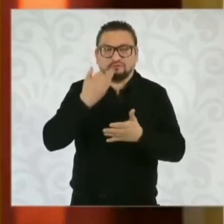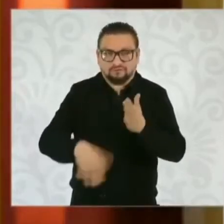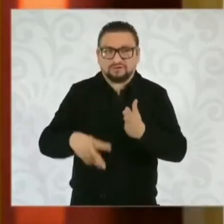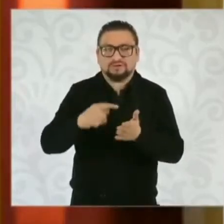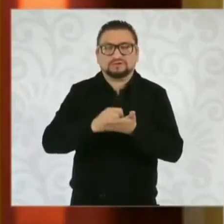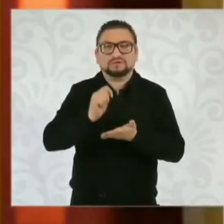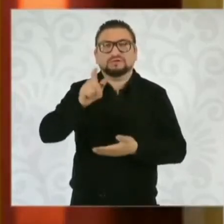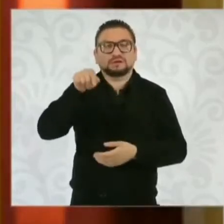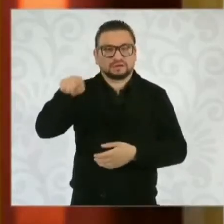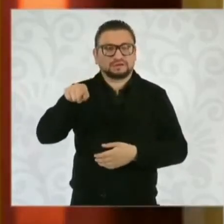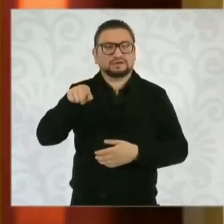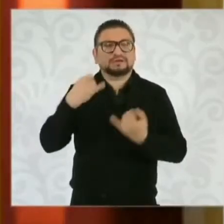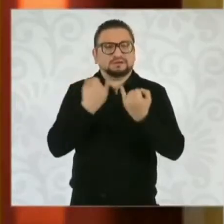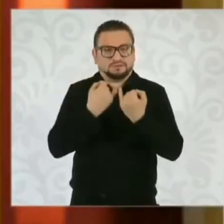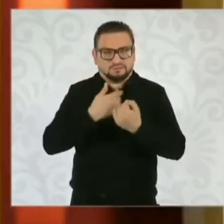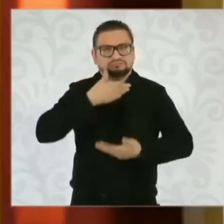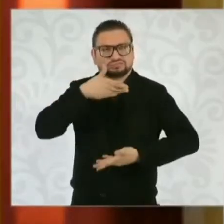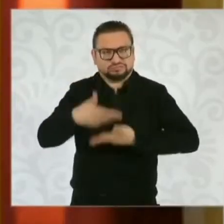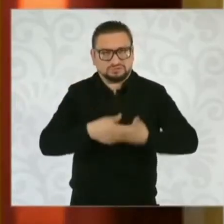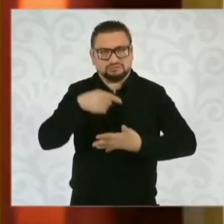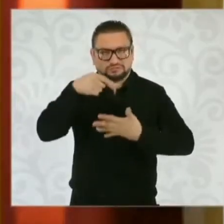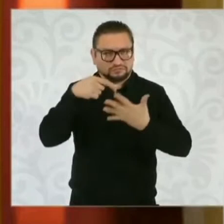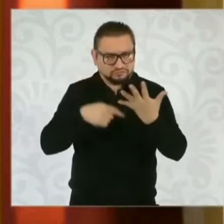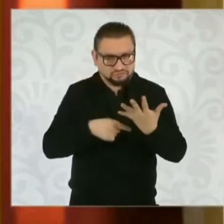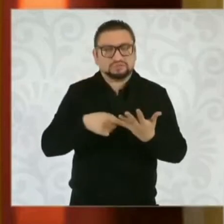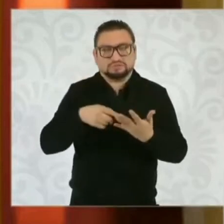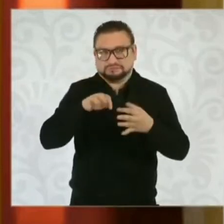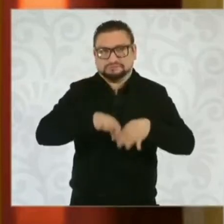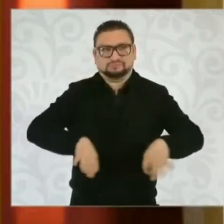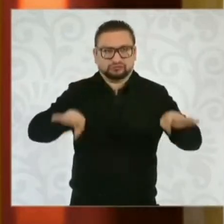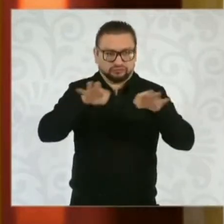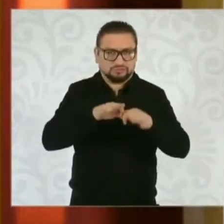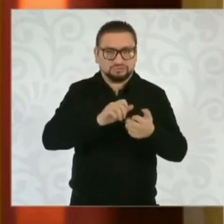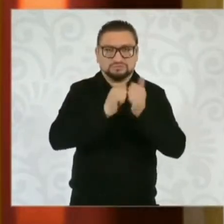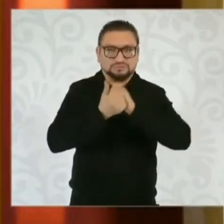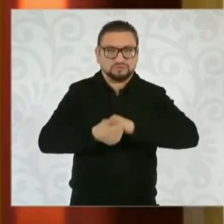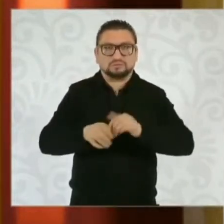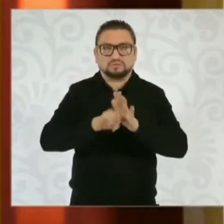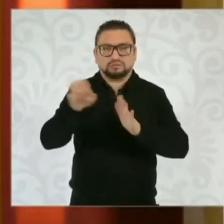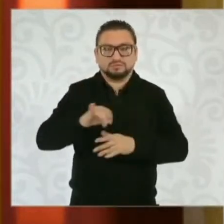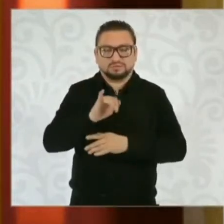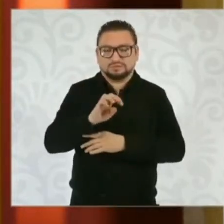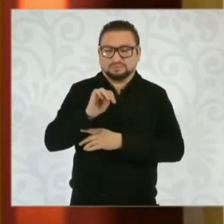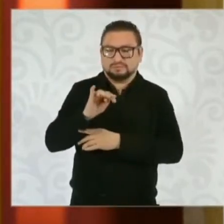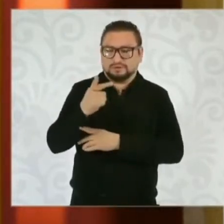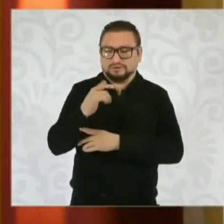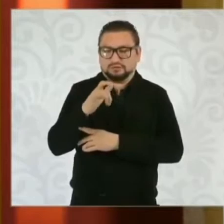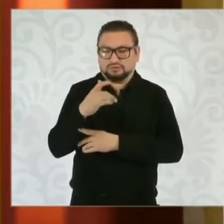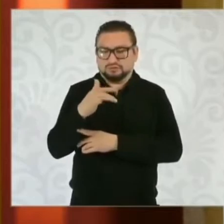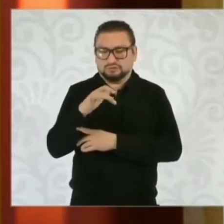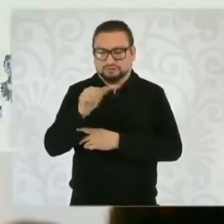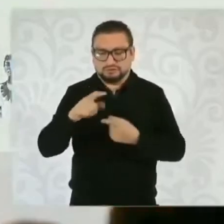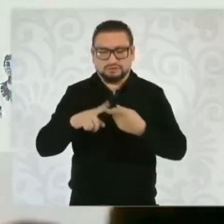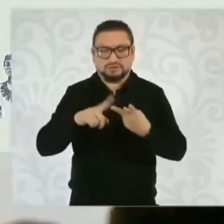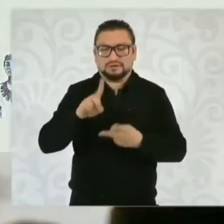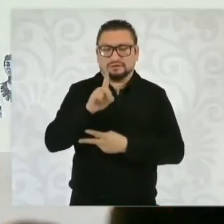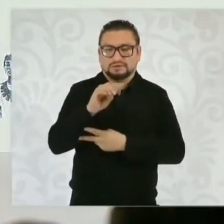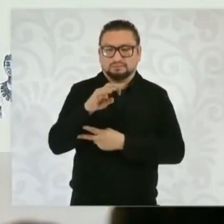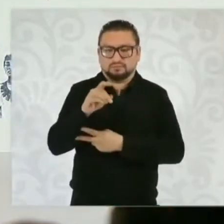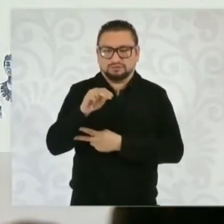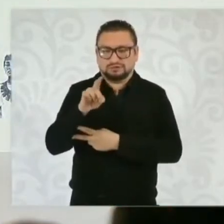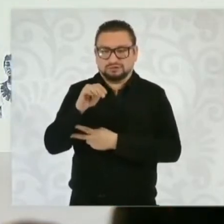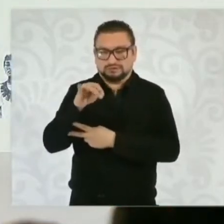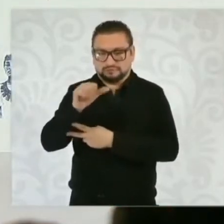Tláhuac, y hay servicios integrales médicos que se nacionalizaron, como el de imagenología, el de hemodinamia, el